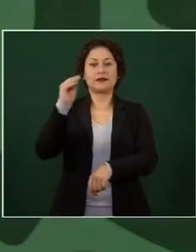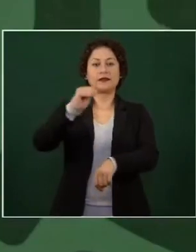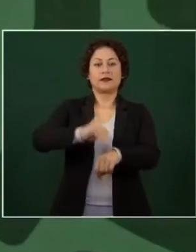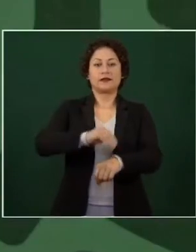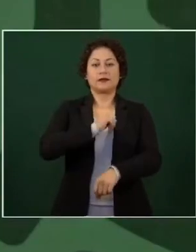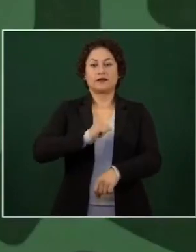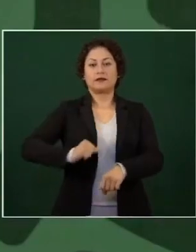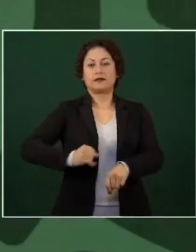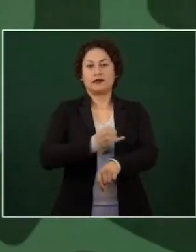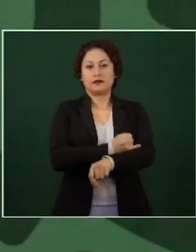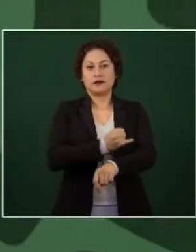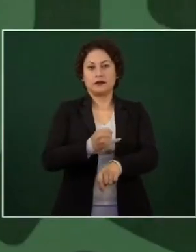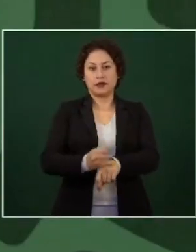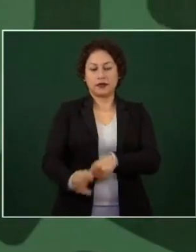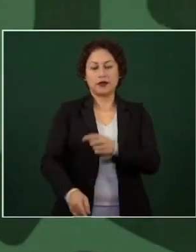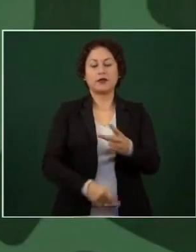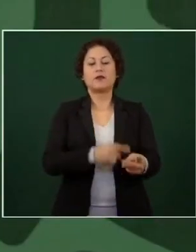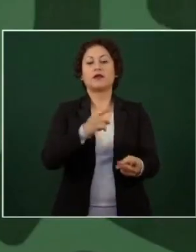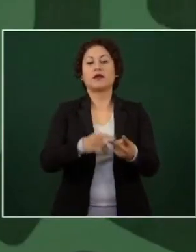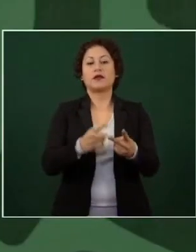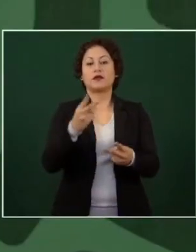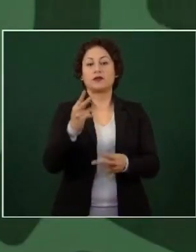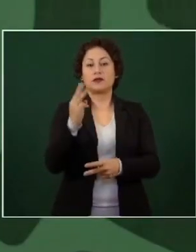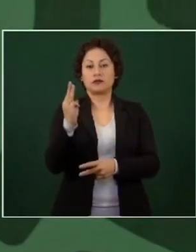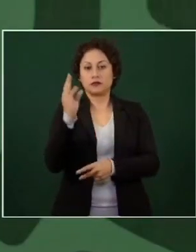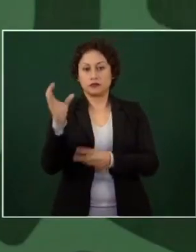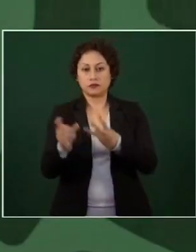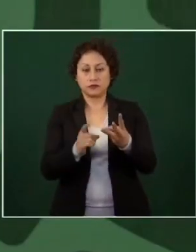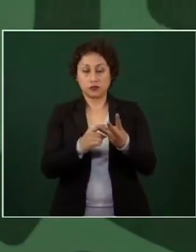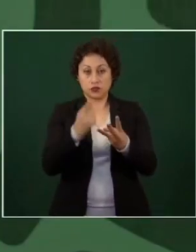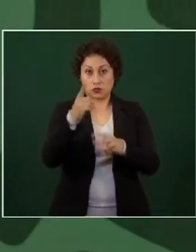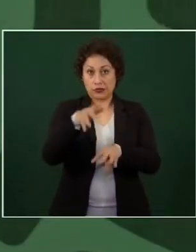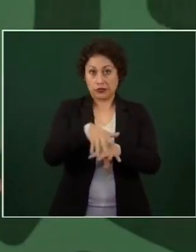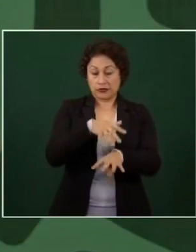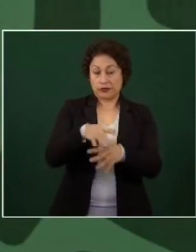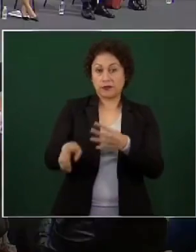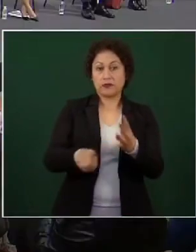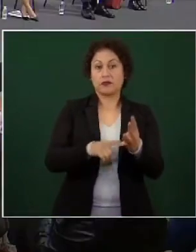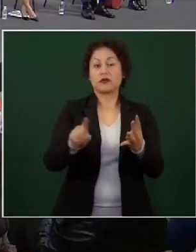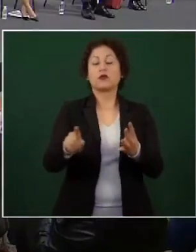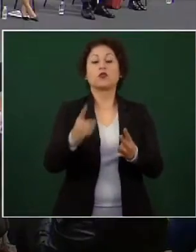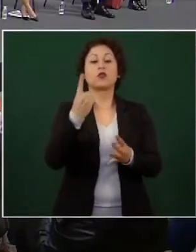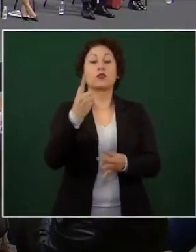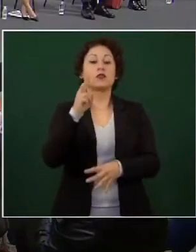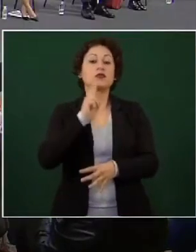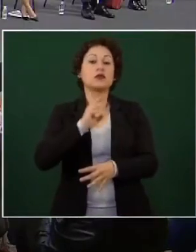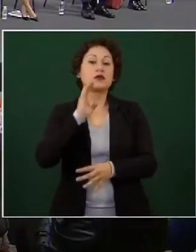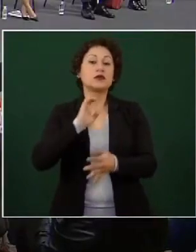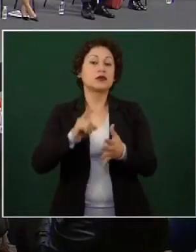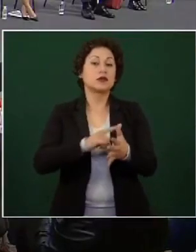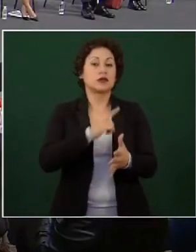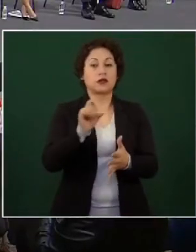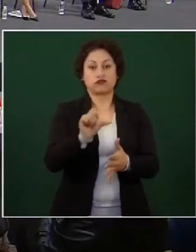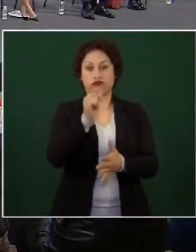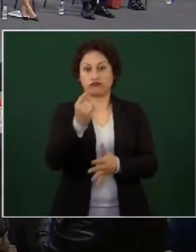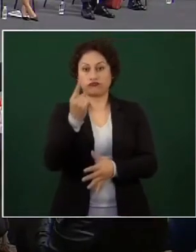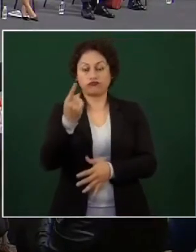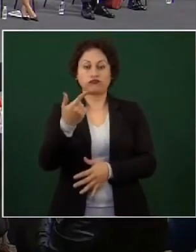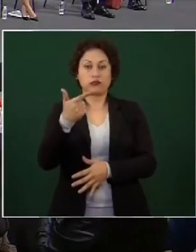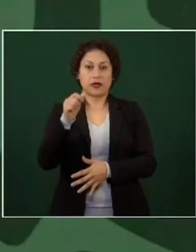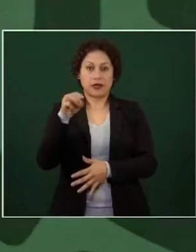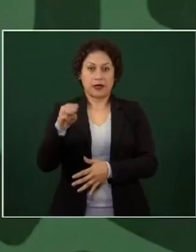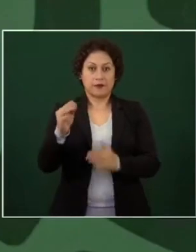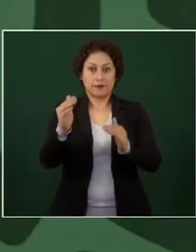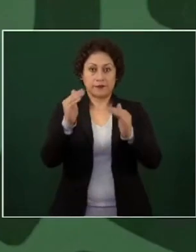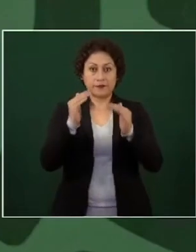2 en la Magdalena Contreras, una en Tlalpan, otra en Venustiano Carranza y otra en Gustavo Madero. Y para el programa de